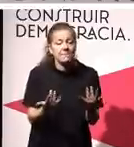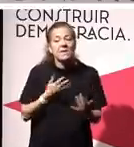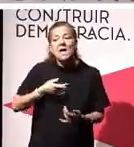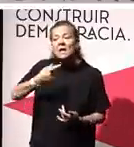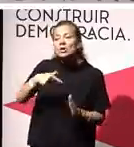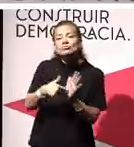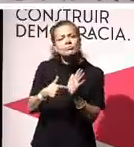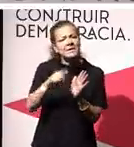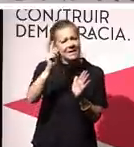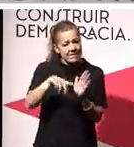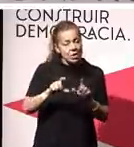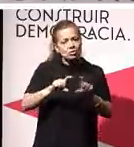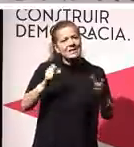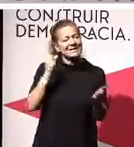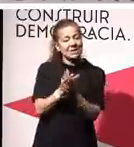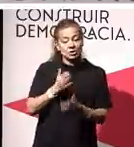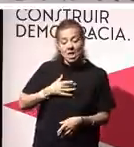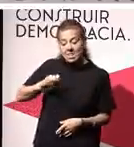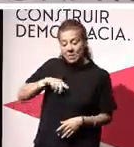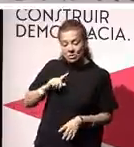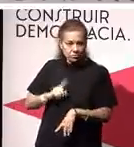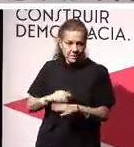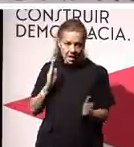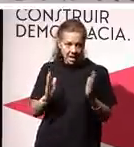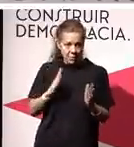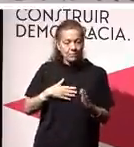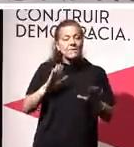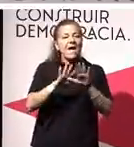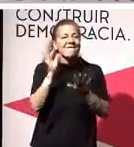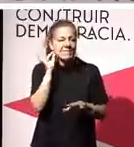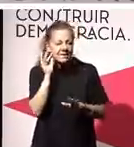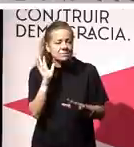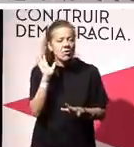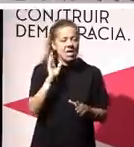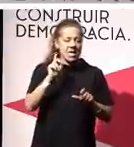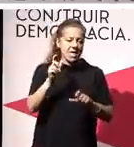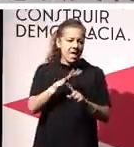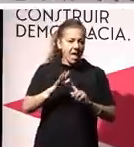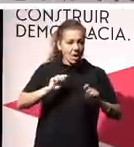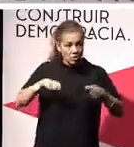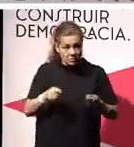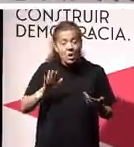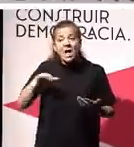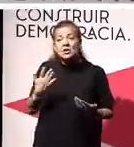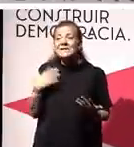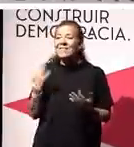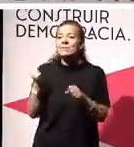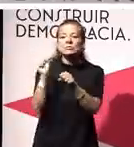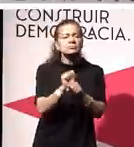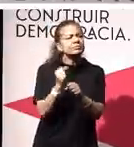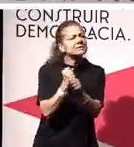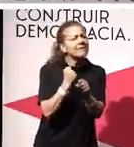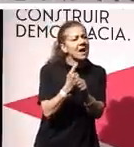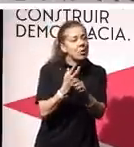que nos exigen además los grandes retos de nuestro tiempo, el feminismo y el ecologismo. Por ello, debemos trabajar por un